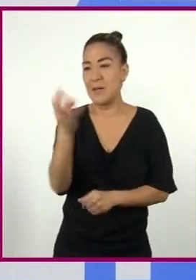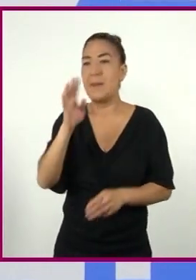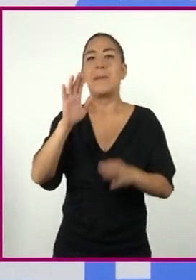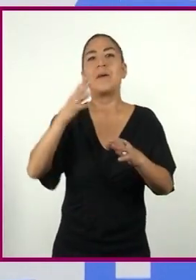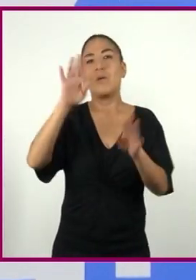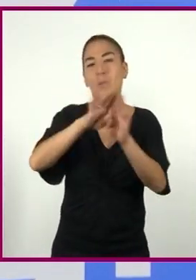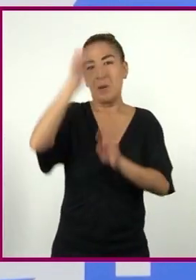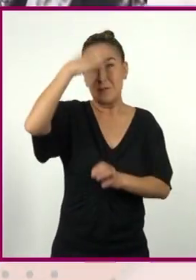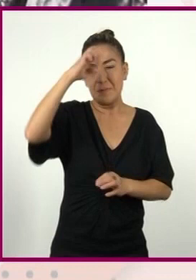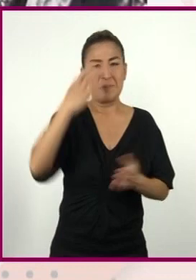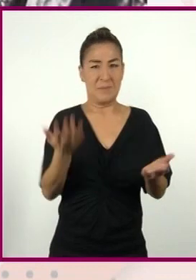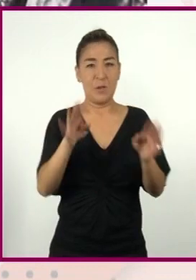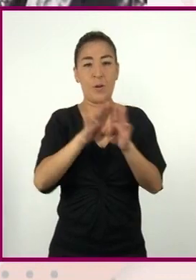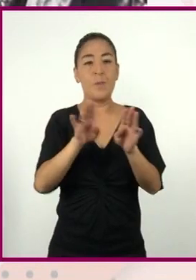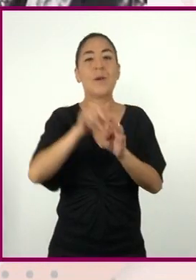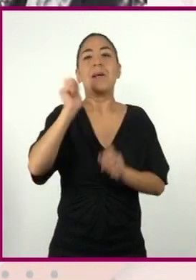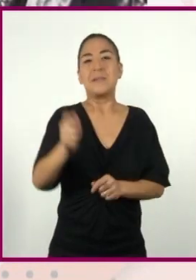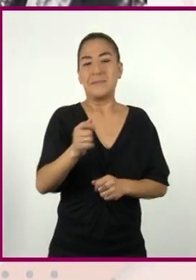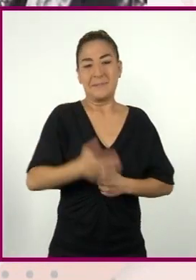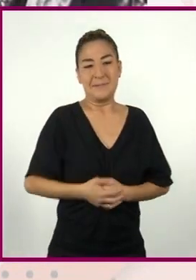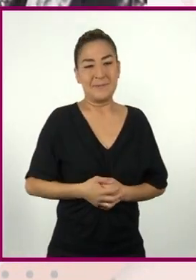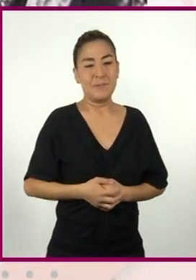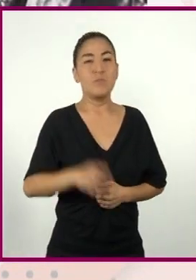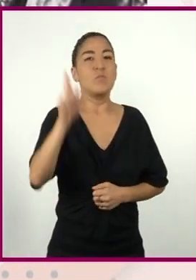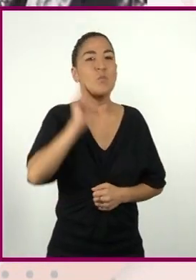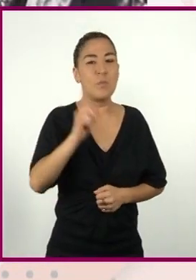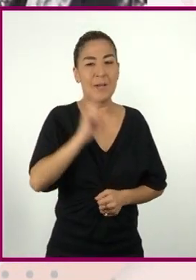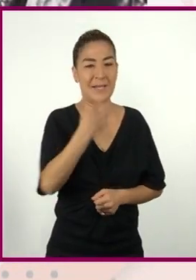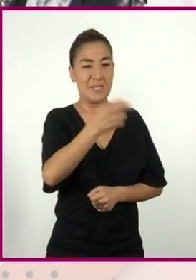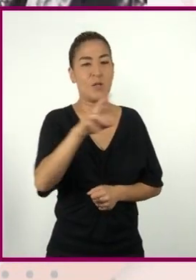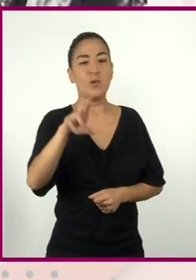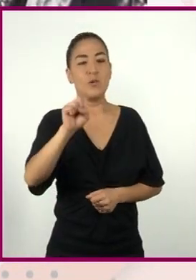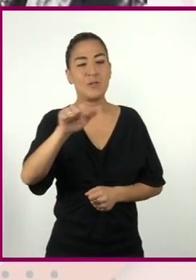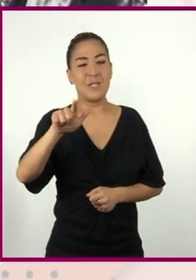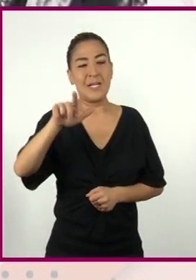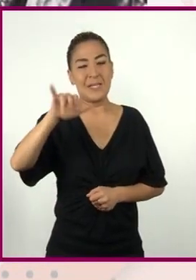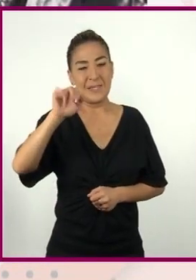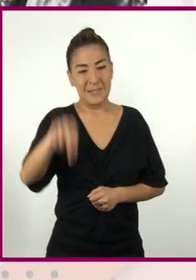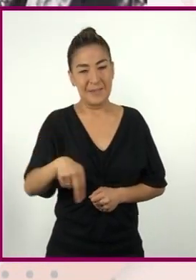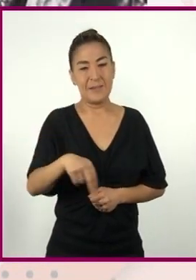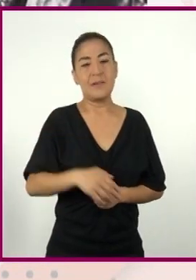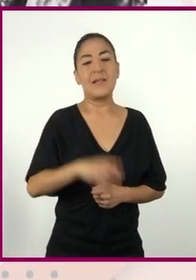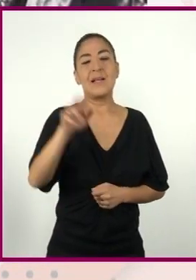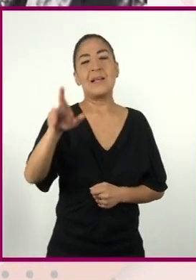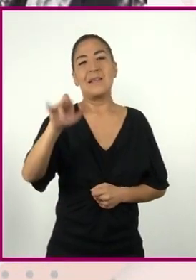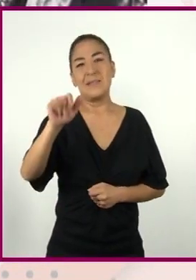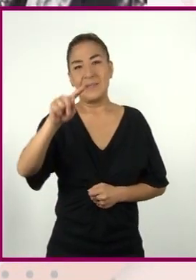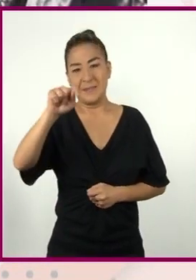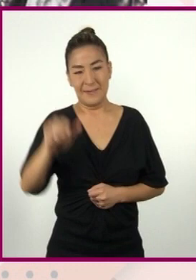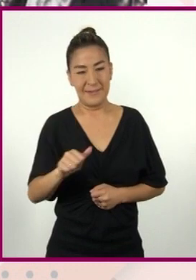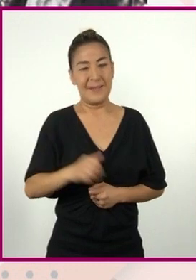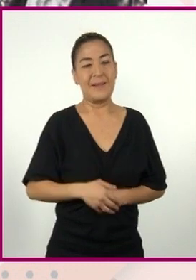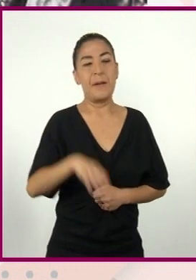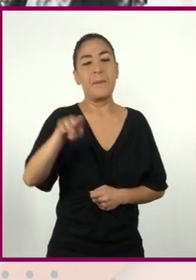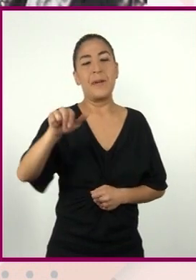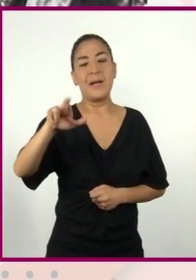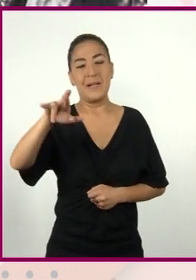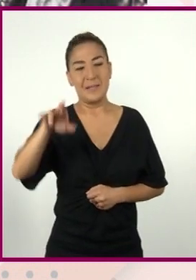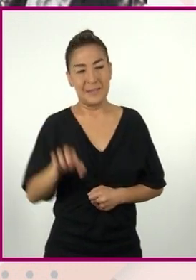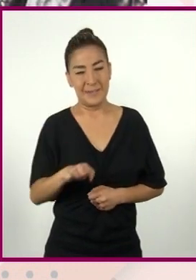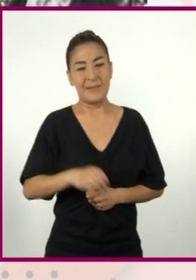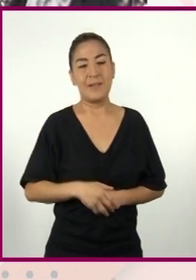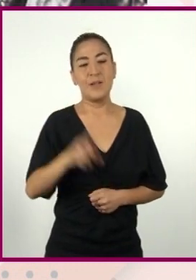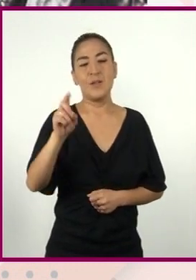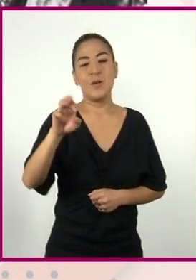tiene límites de género. Mujeres como Rosalind Franklin, Rita Levi Montalcini, Marie Curie